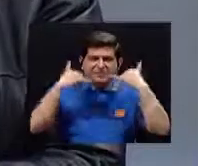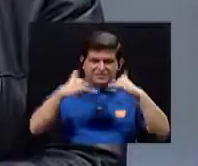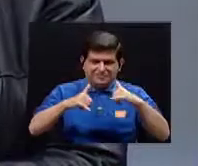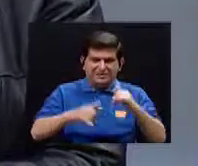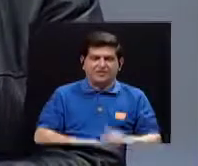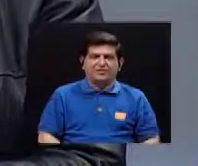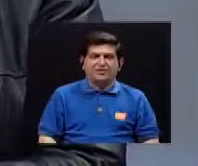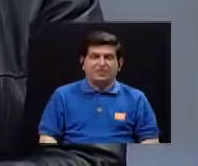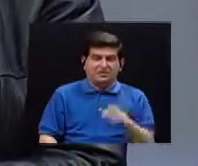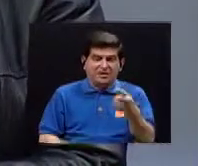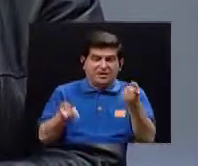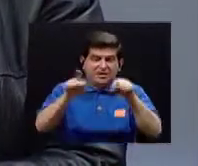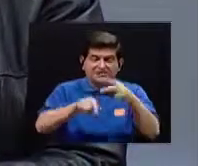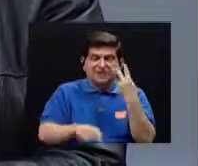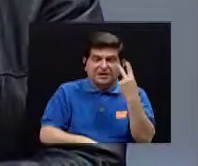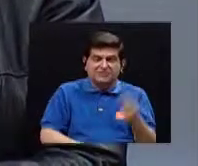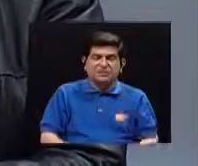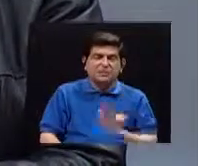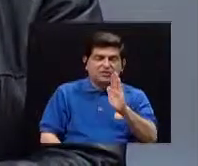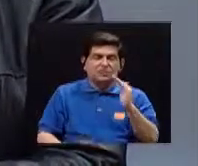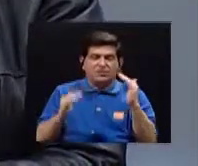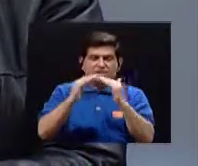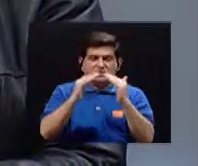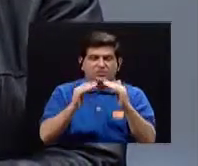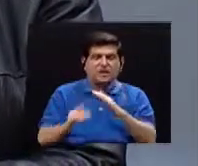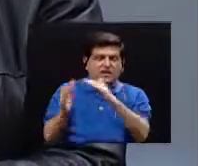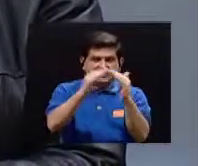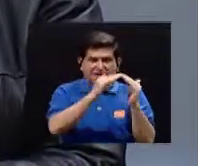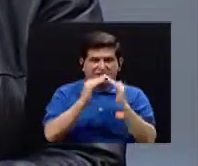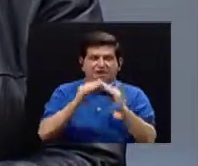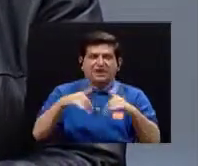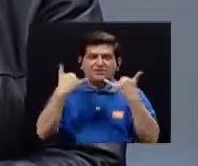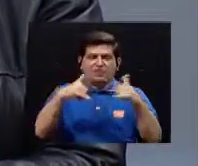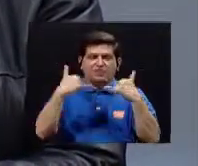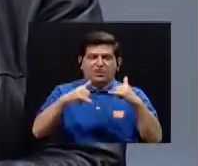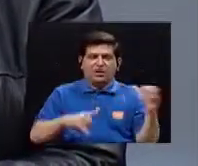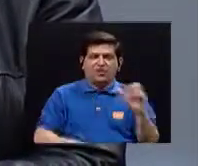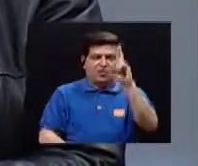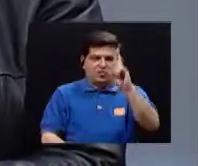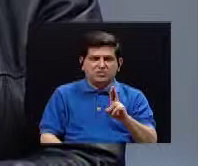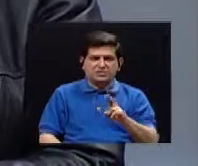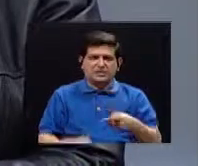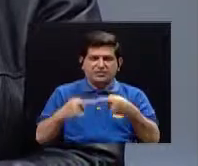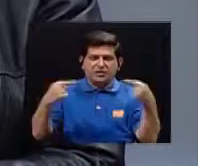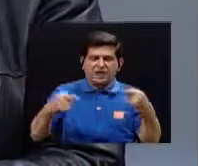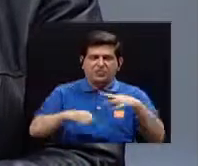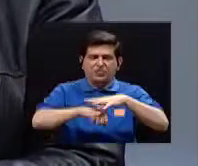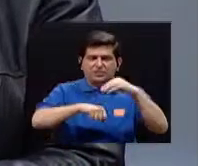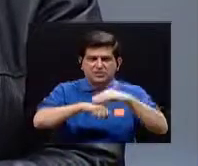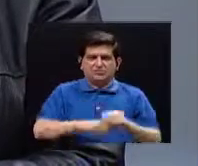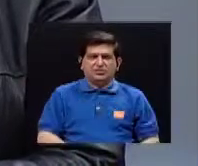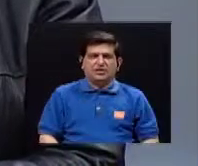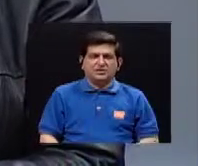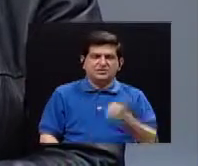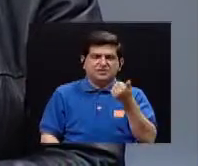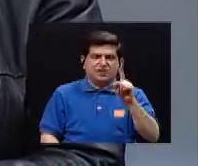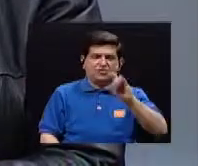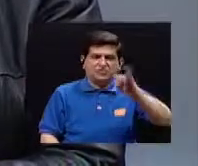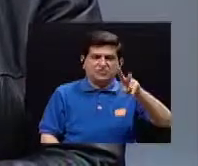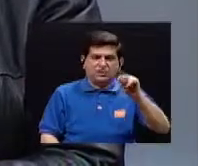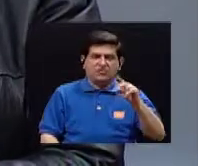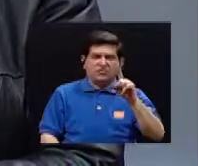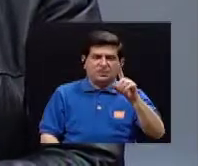partido viéndolo en tu casa y en el barrio el partido costa rica suecia el 11 de junio de